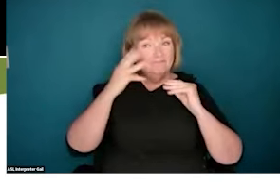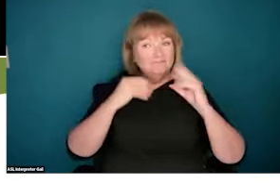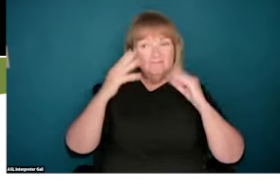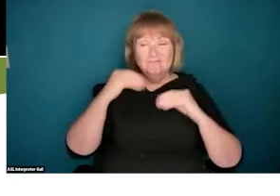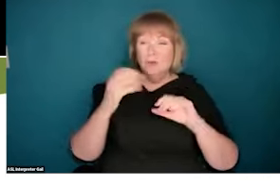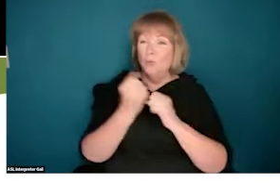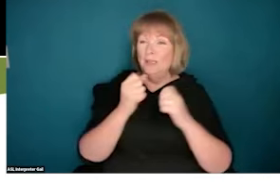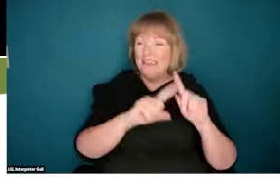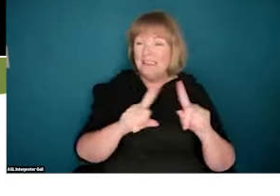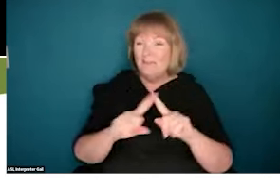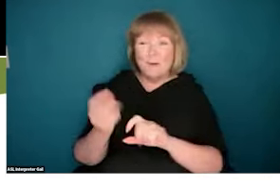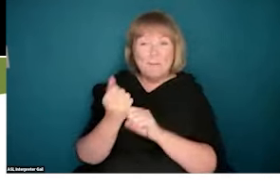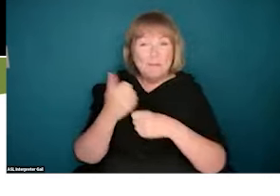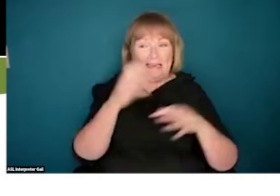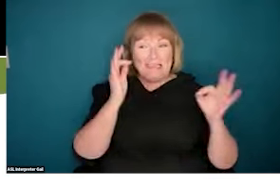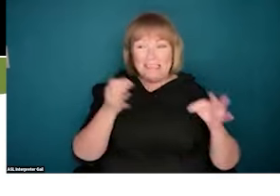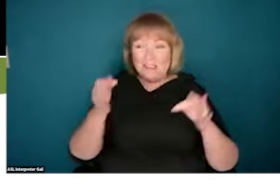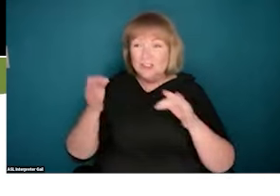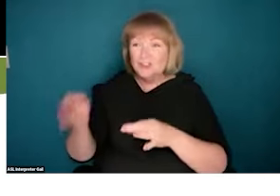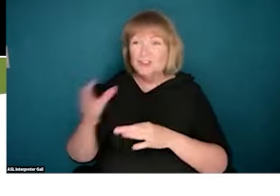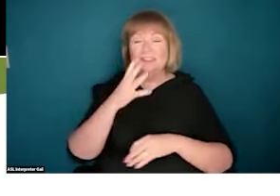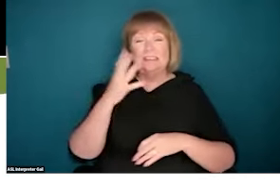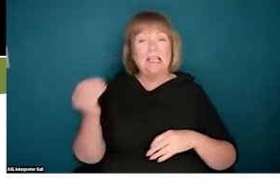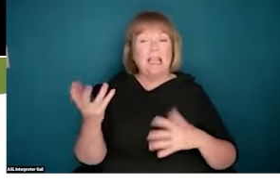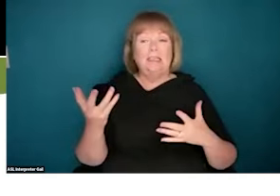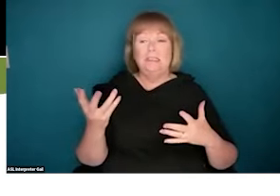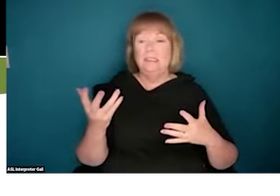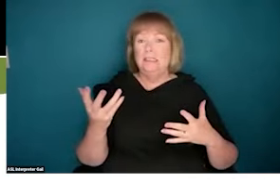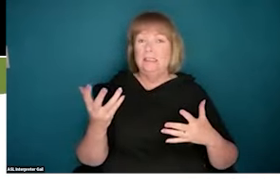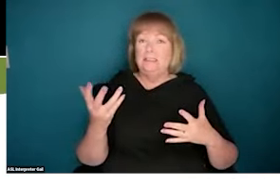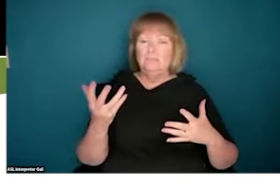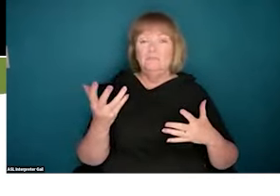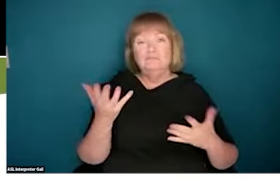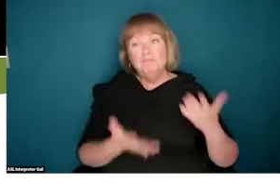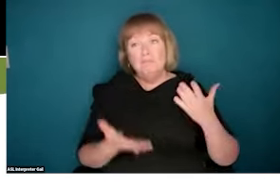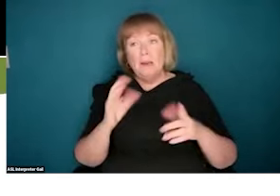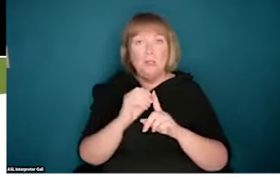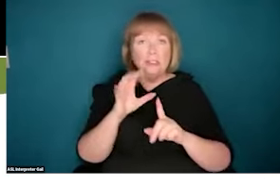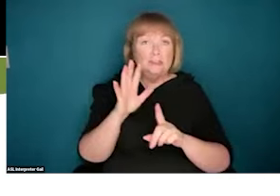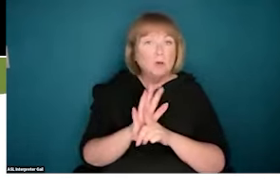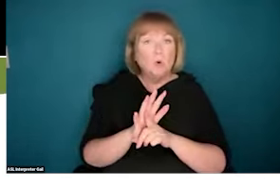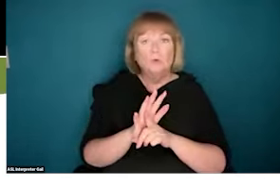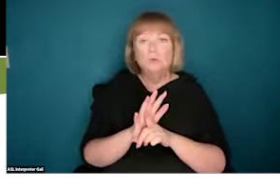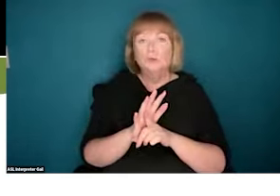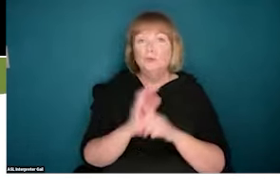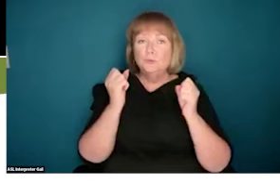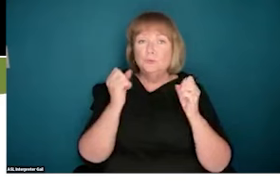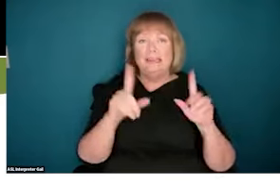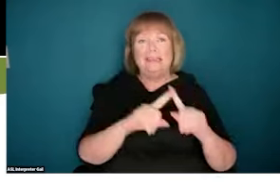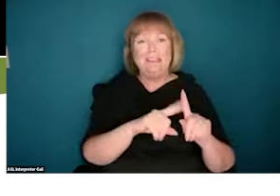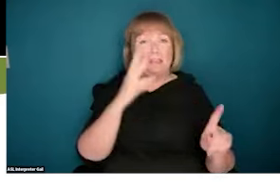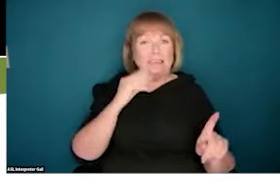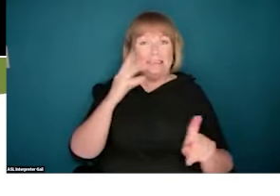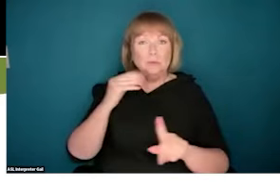sentirse más seguros. Entonces, en otras palabras, tiene una correlación mucho más